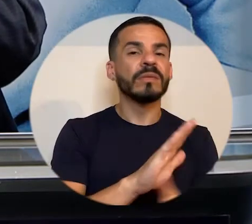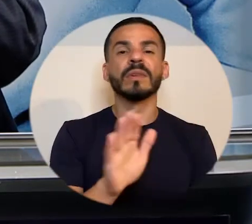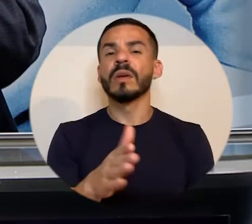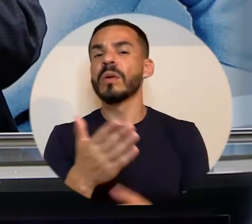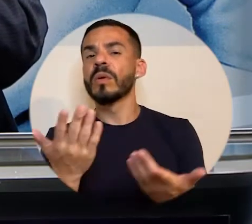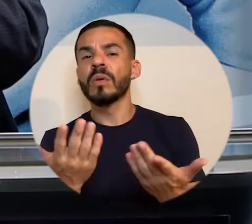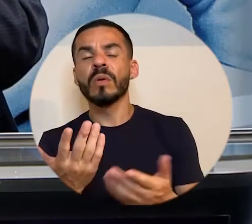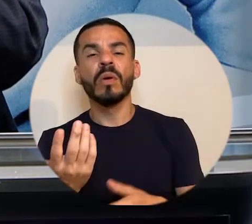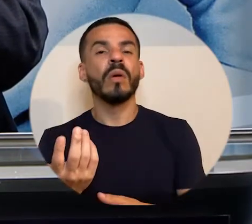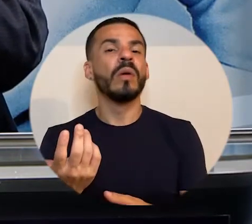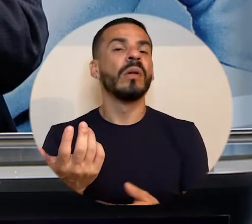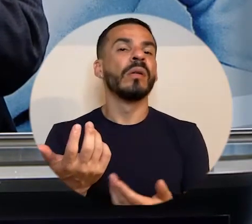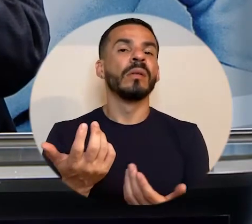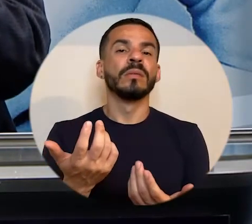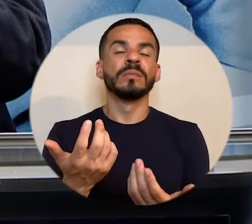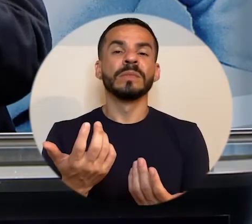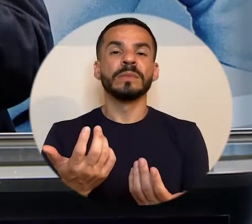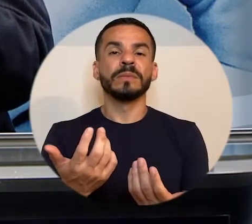están en